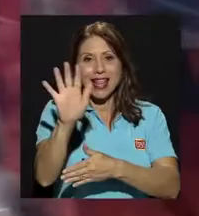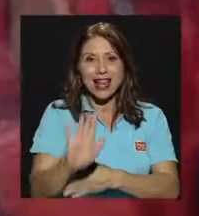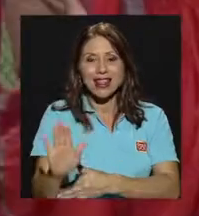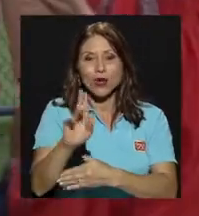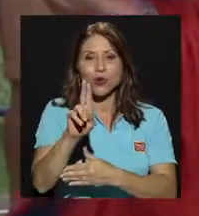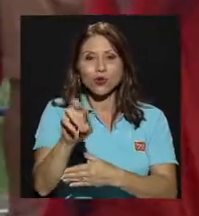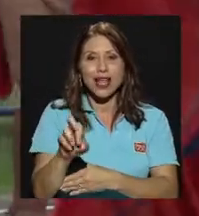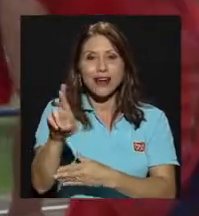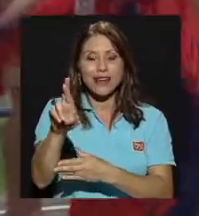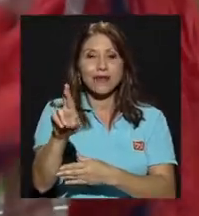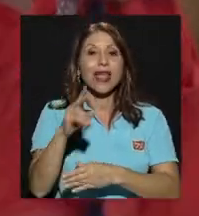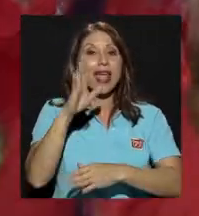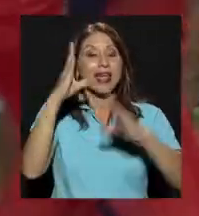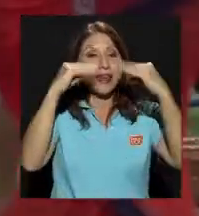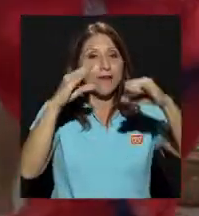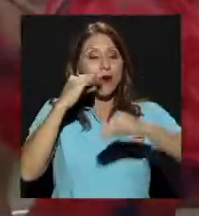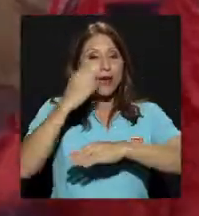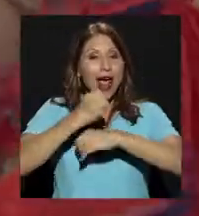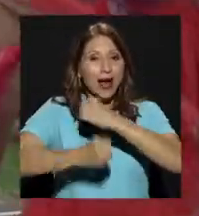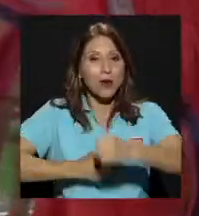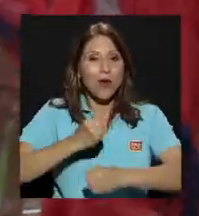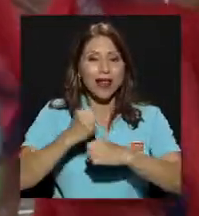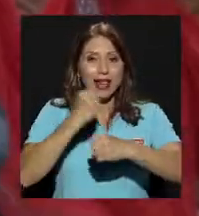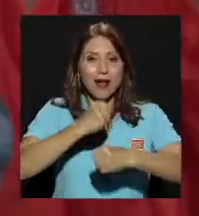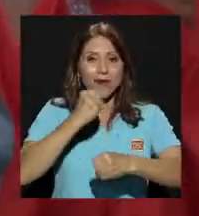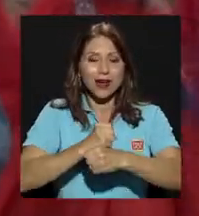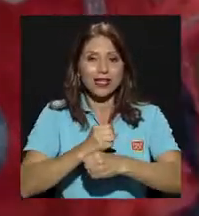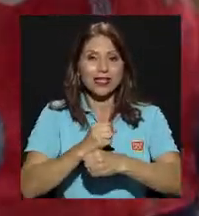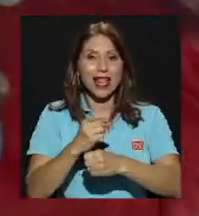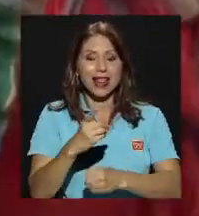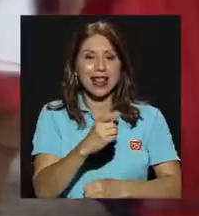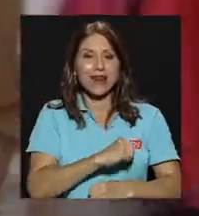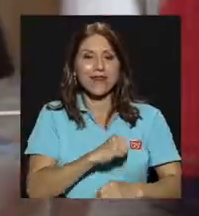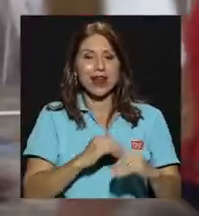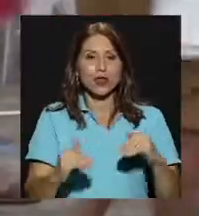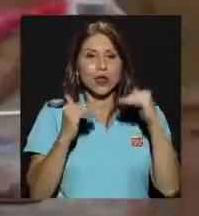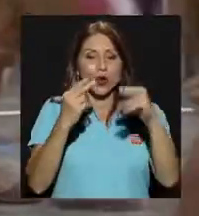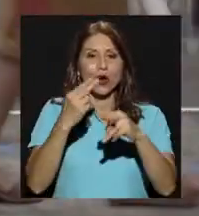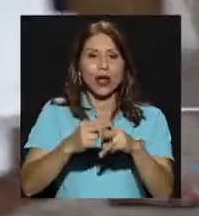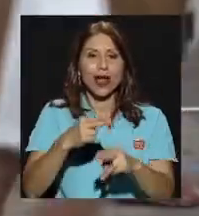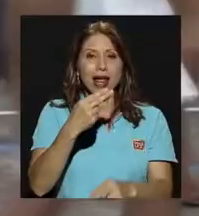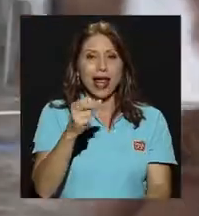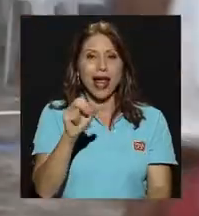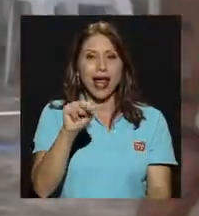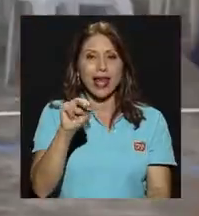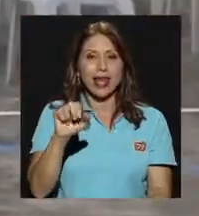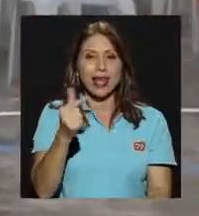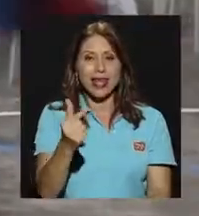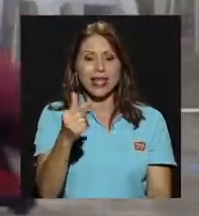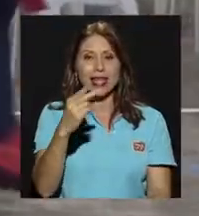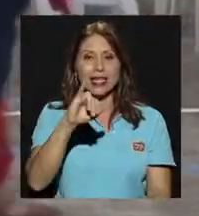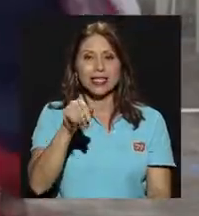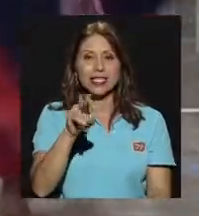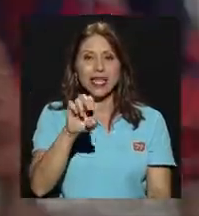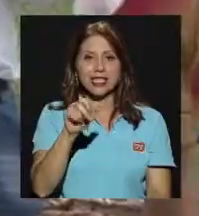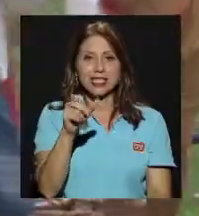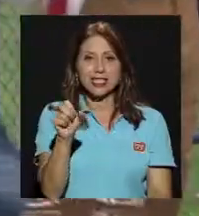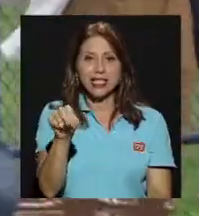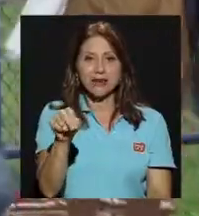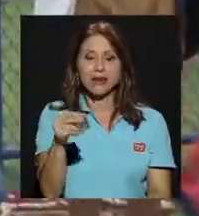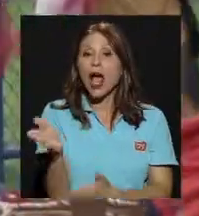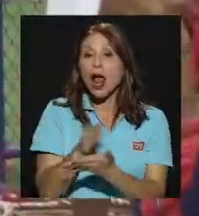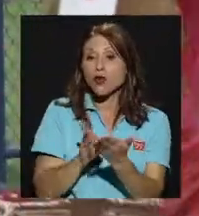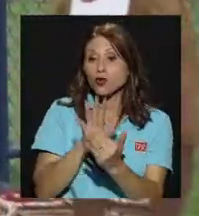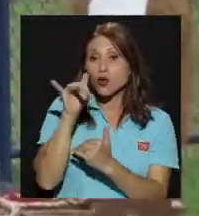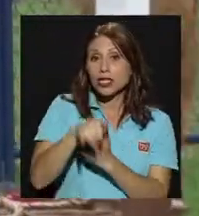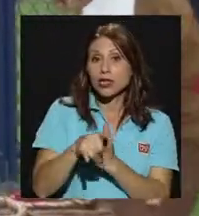UCR durante el informe anual de labores del rector Henning Jensen. Hay algunos proyectos que se han desarrollado en la